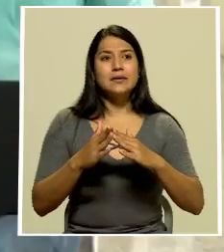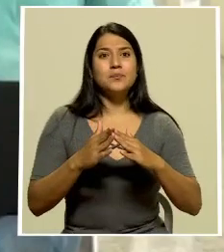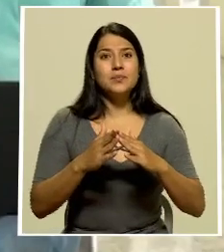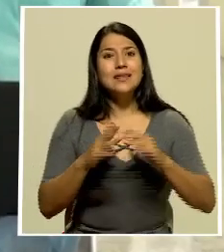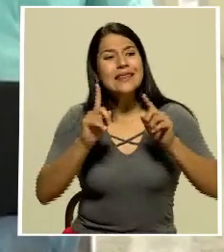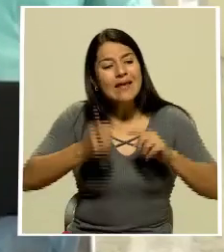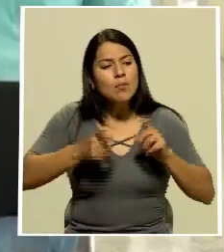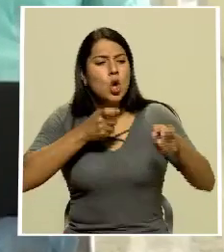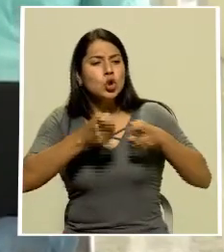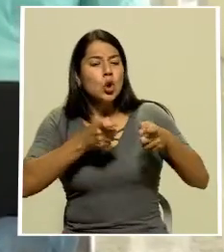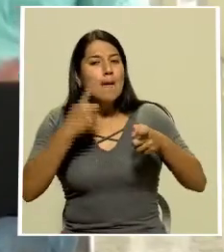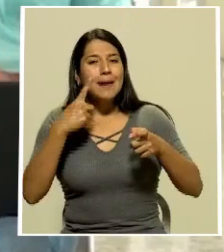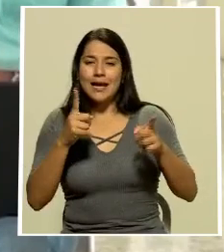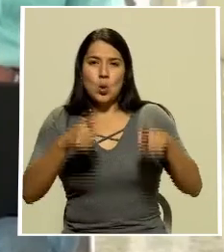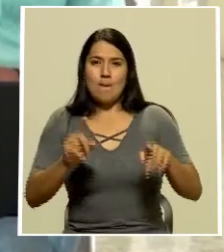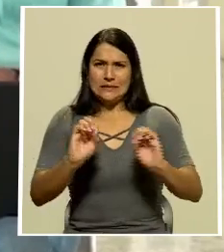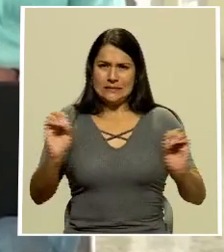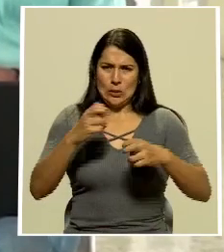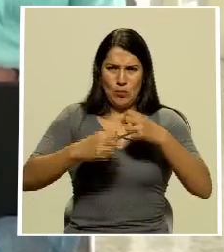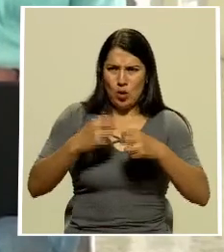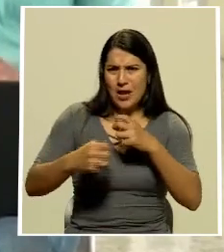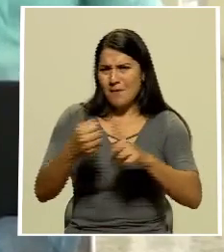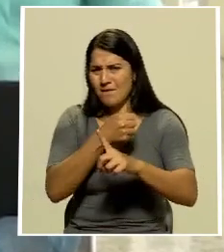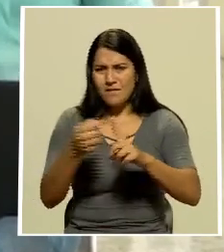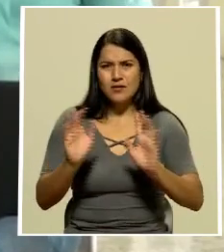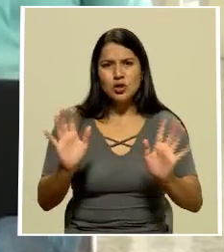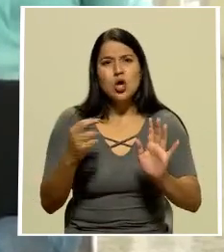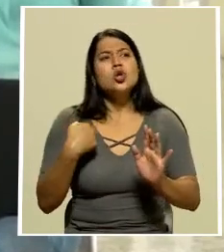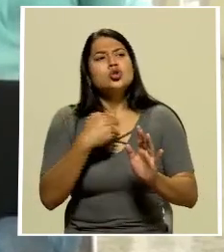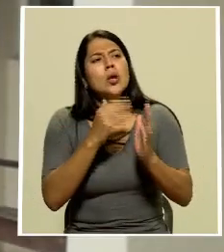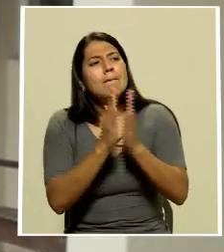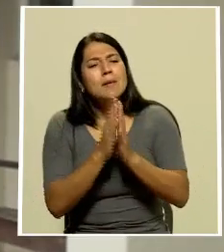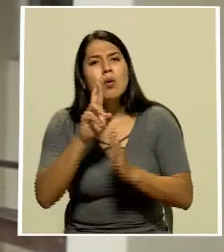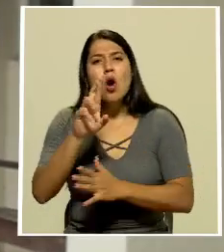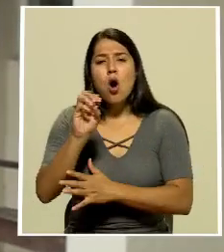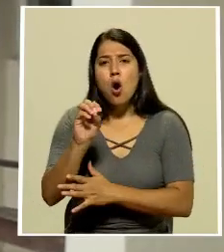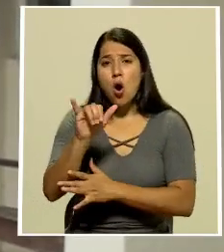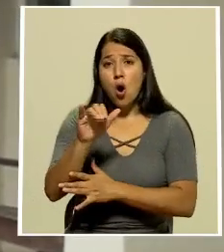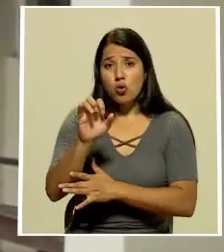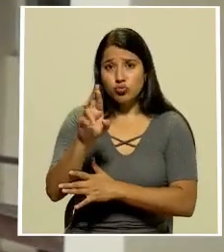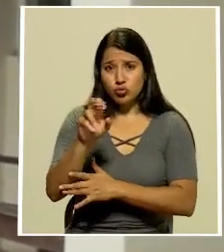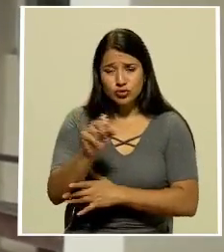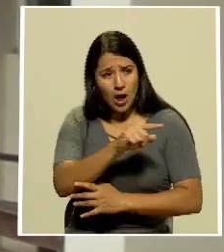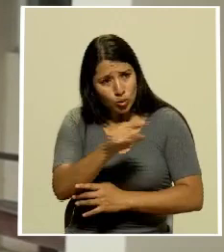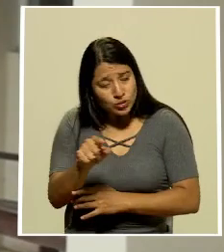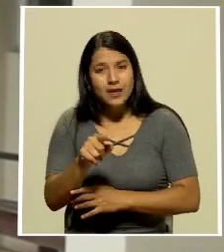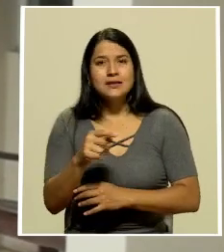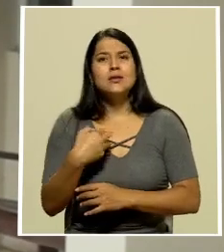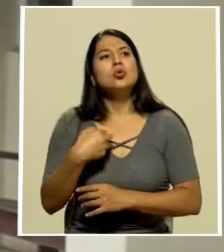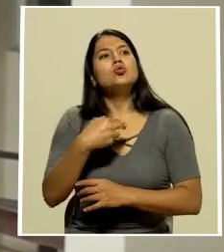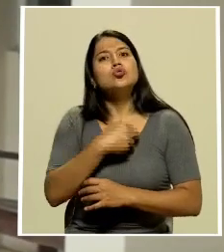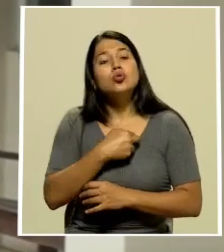no haga ninguna agresión. Por dicha no han llegado, que es lo que le hemos pedido a Rogers y a ustedes mismos en canal, que yo siempre les he dicho, hablen con la gente, que no